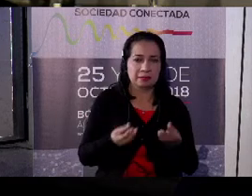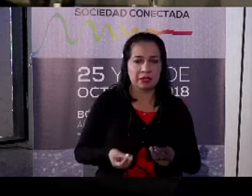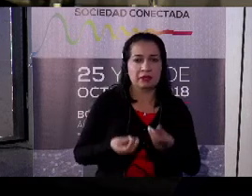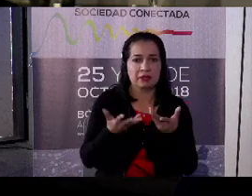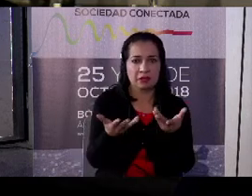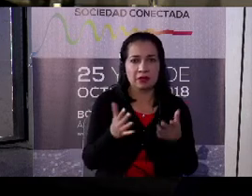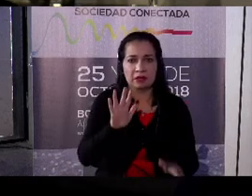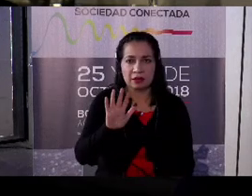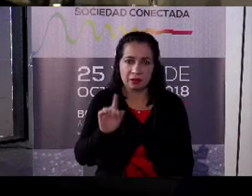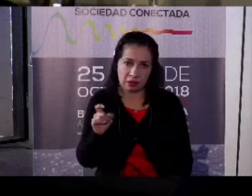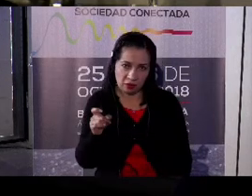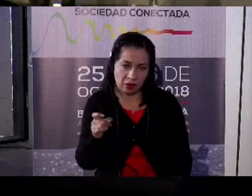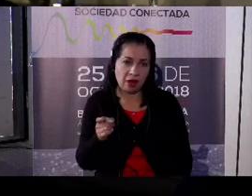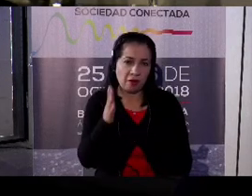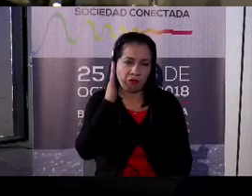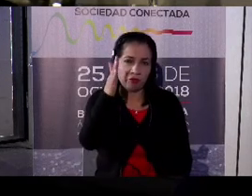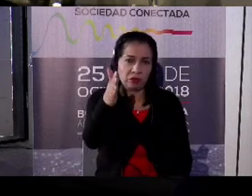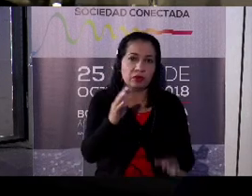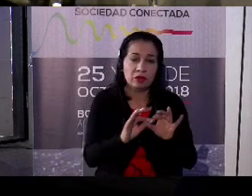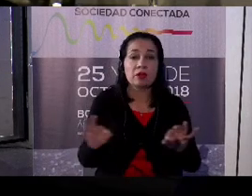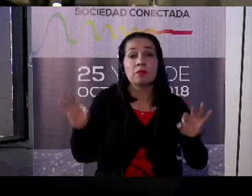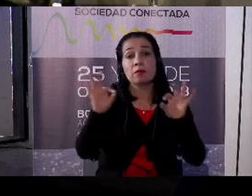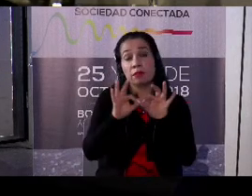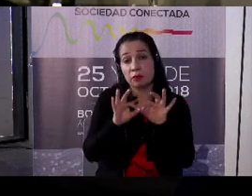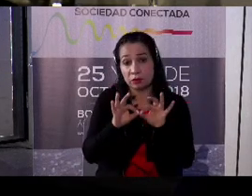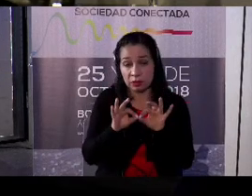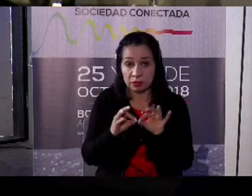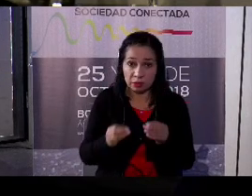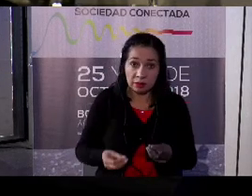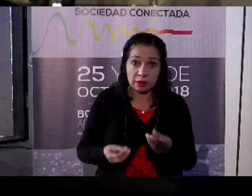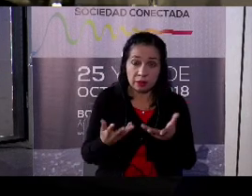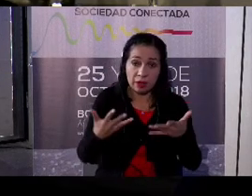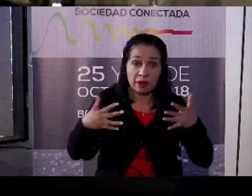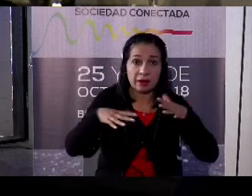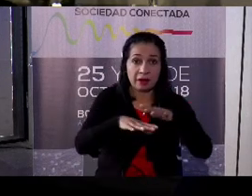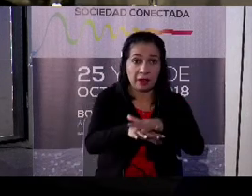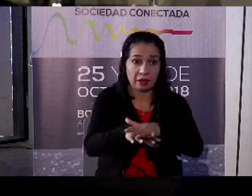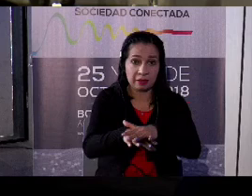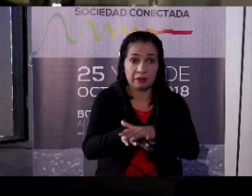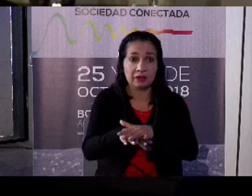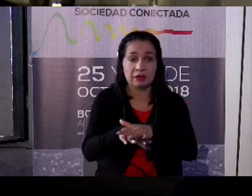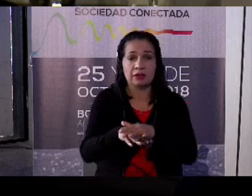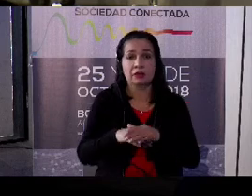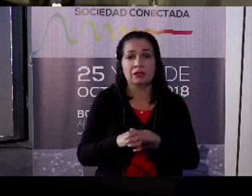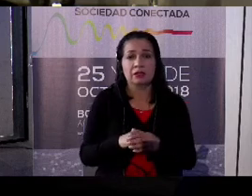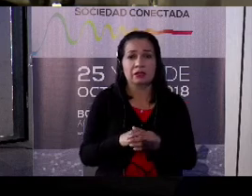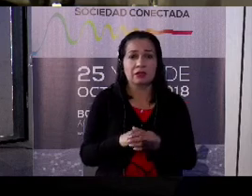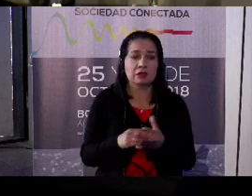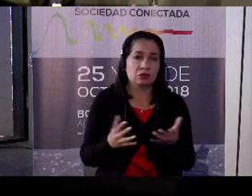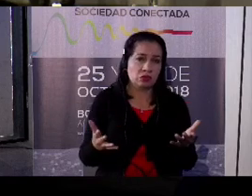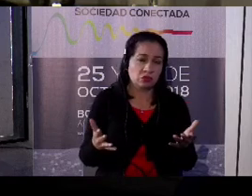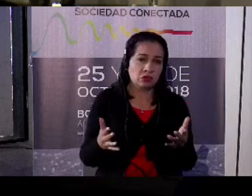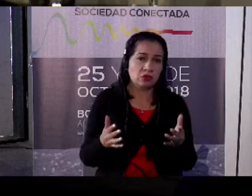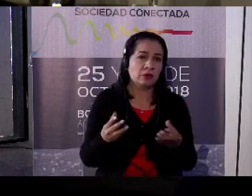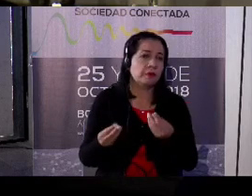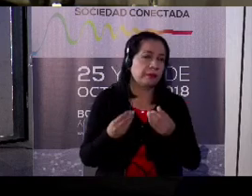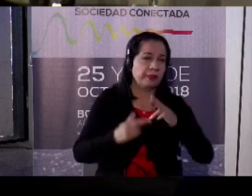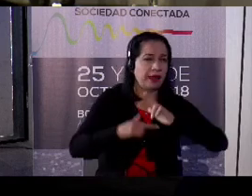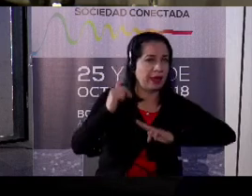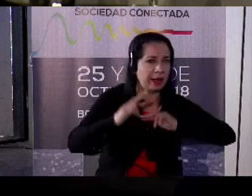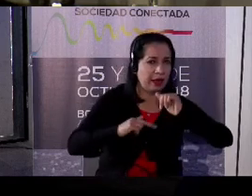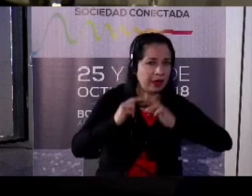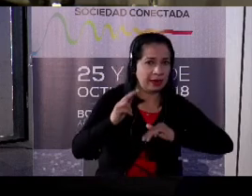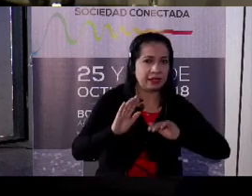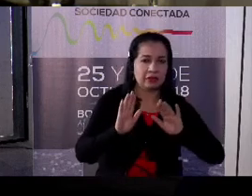5g en el futuro es muy importante para los proveedores de redes desde el punto de vista de la